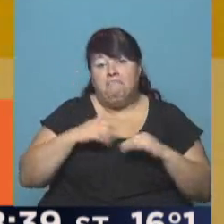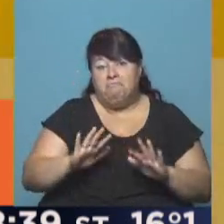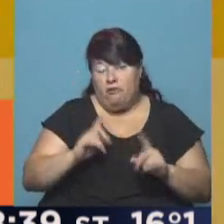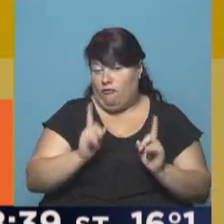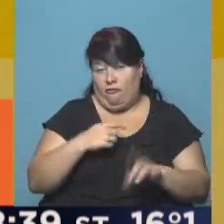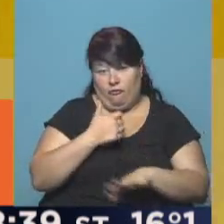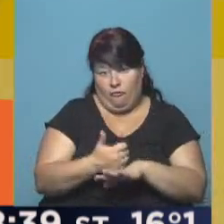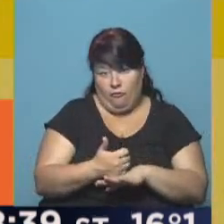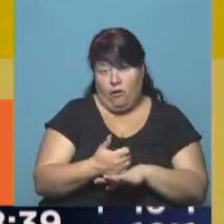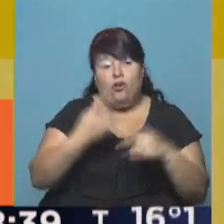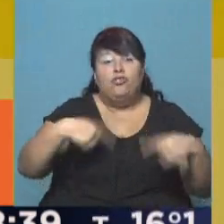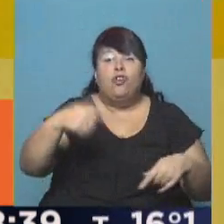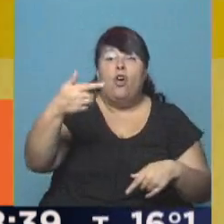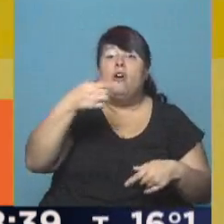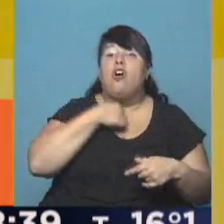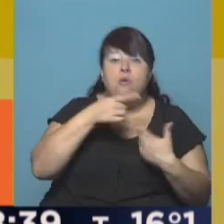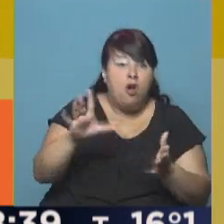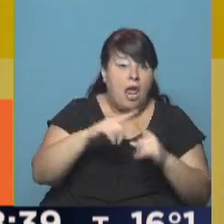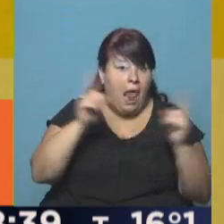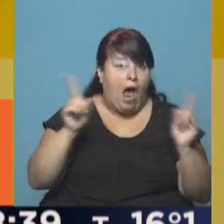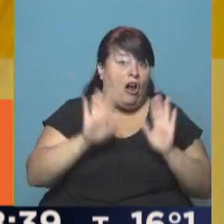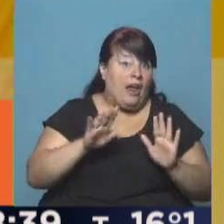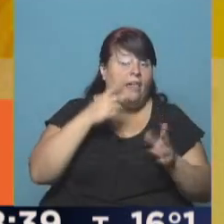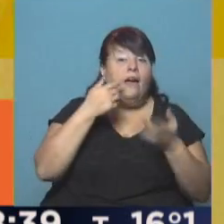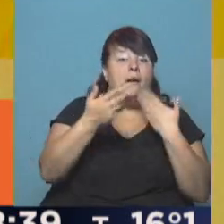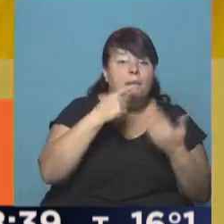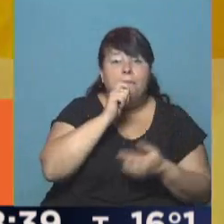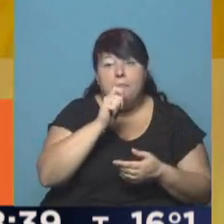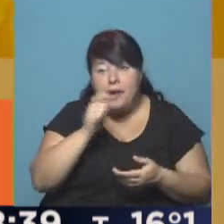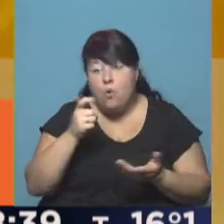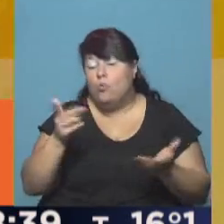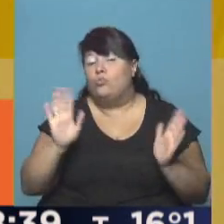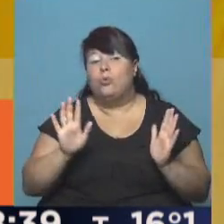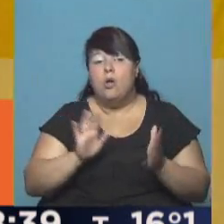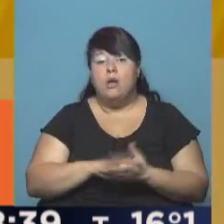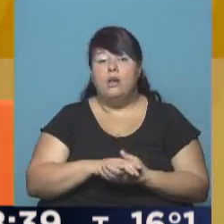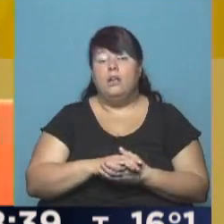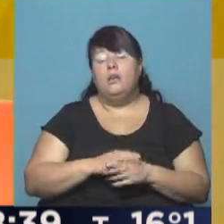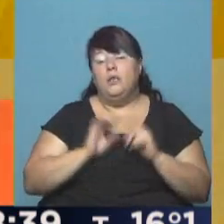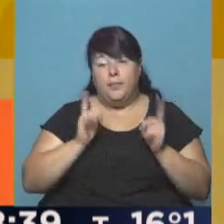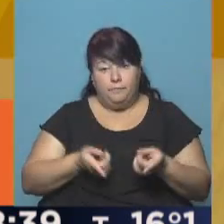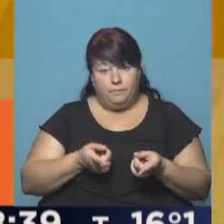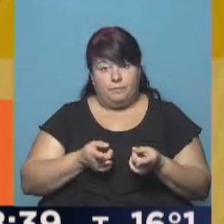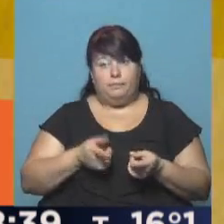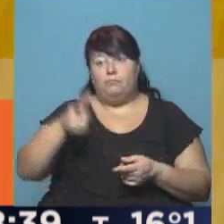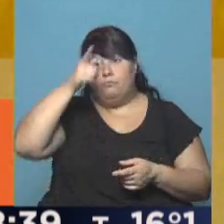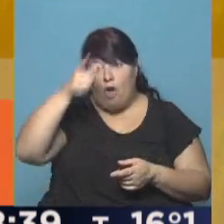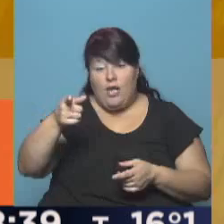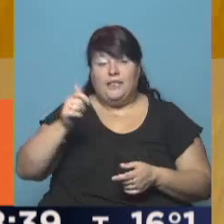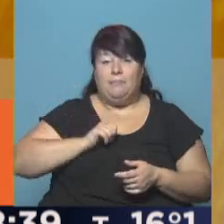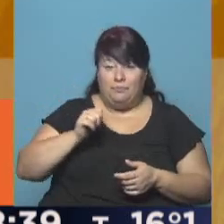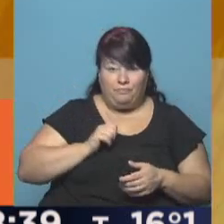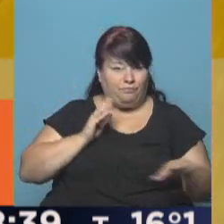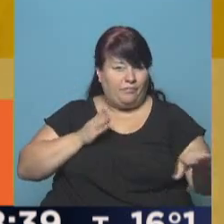con todo lo que ustedes lo dispongan seguimos recabando los testimonios en mientras tanto la policía la gendarmería